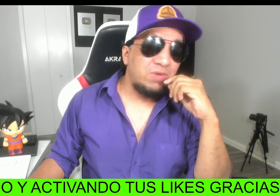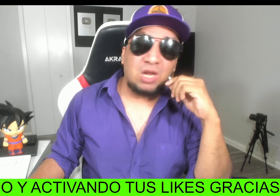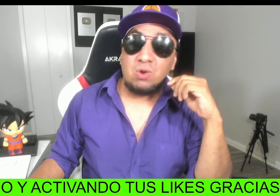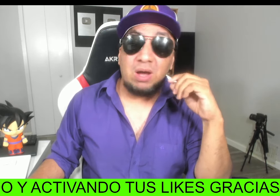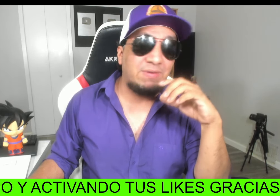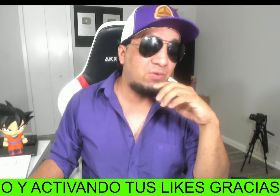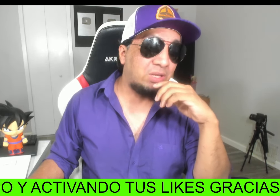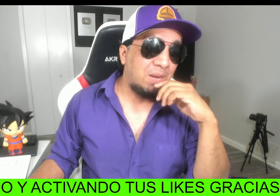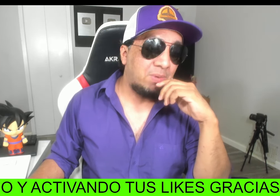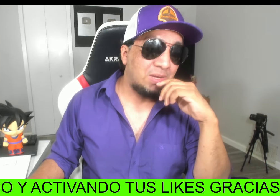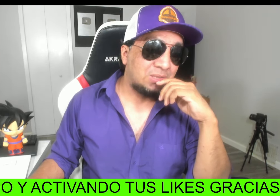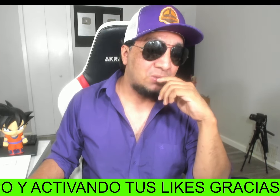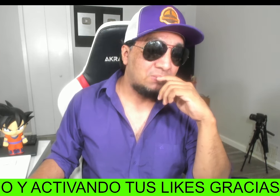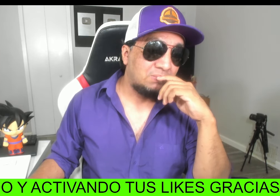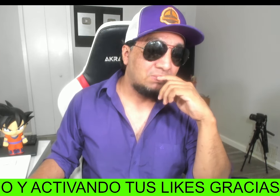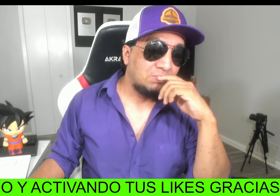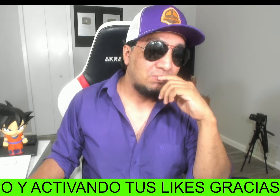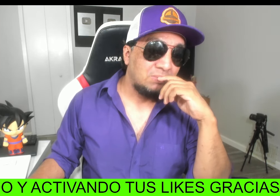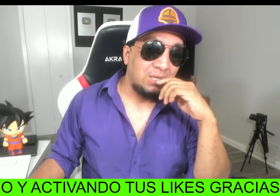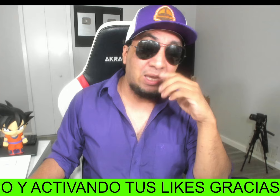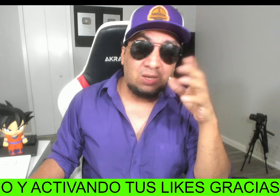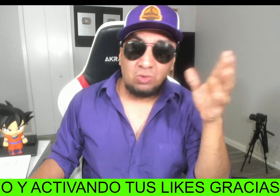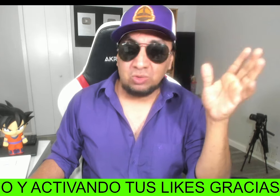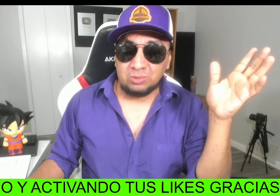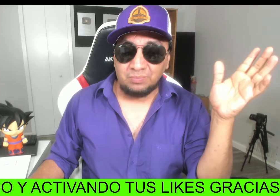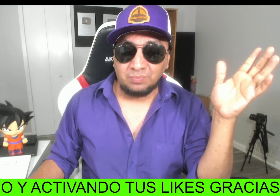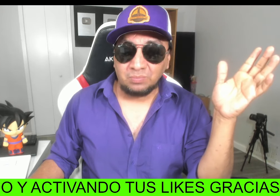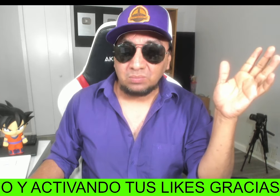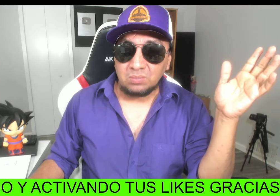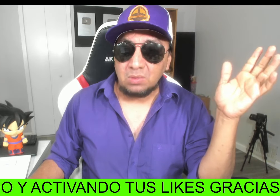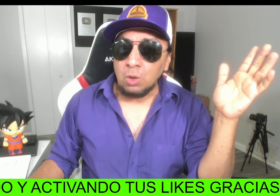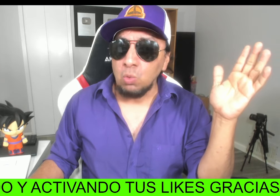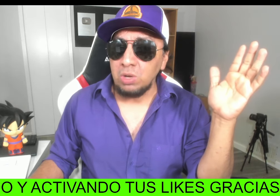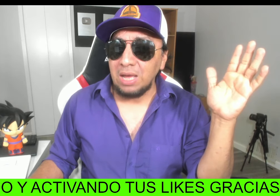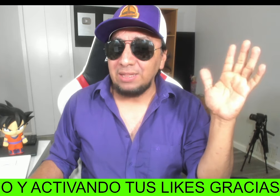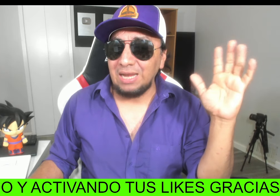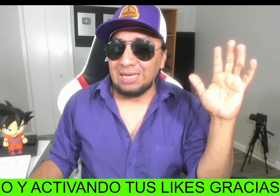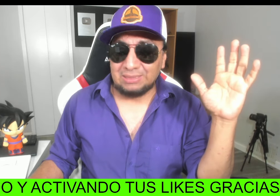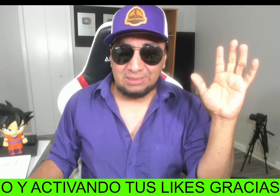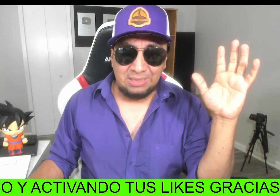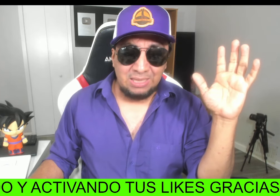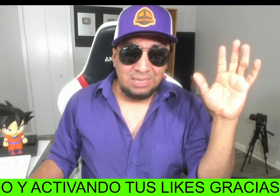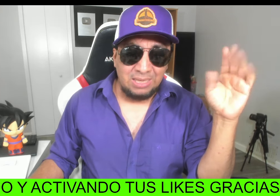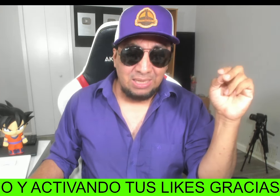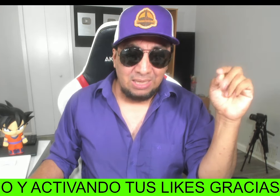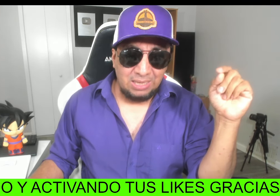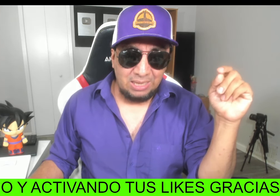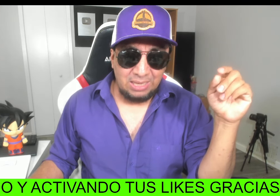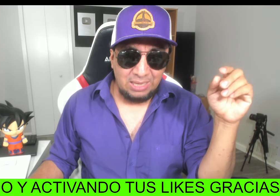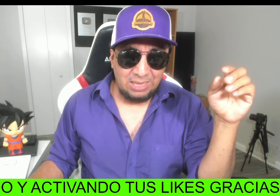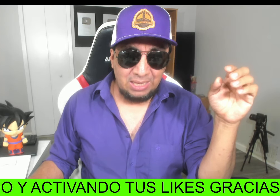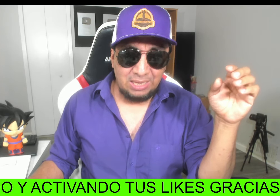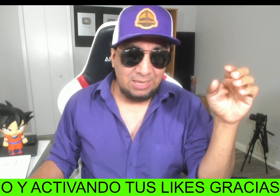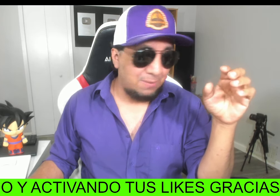del gobierno a favor de la población. E incluso una de las